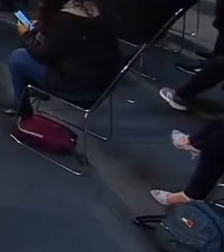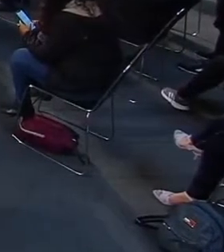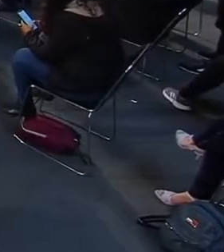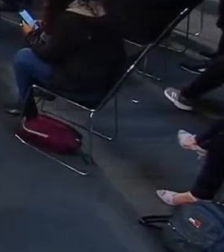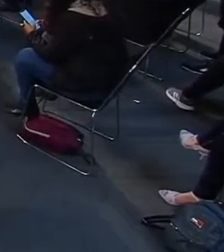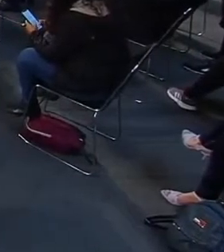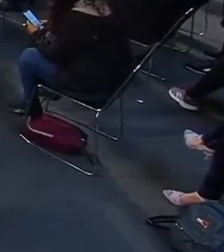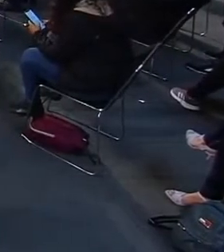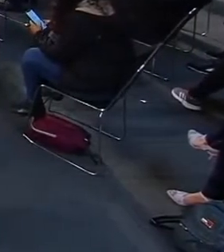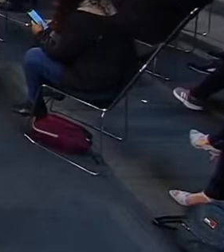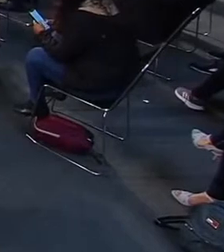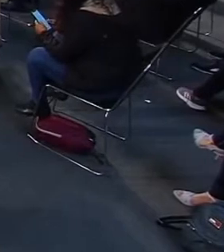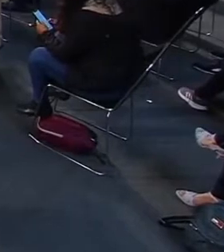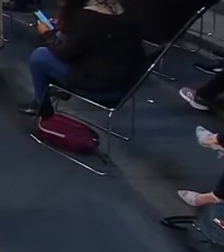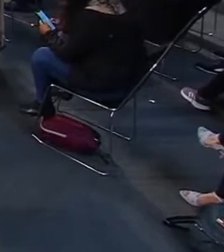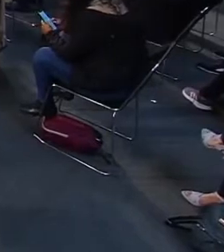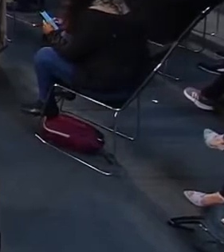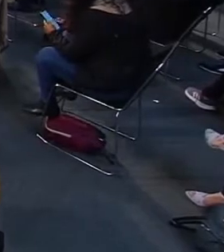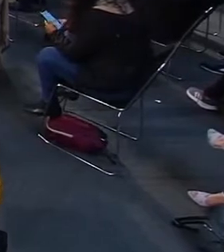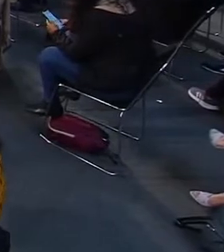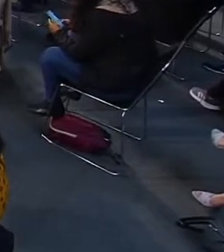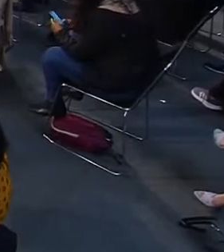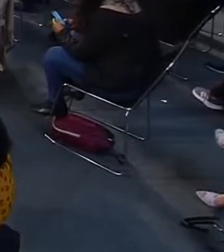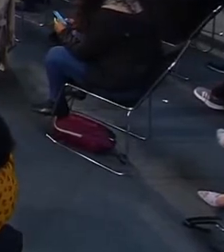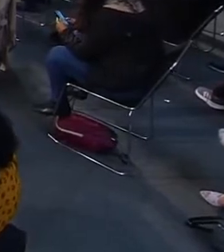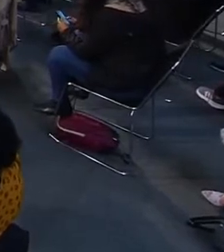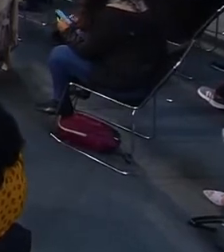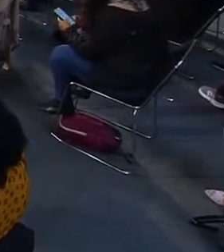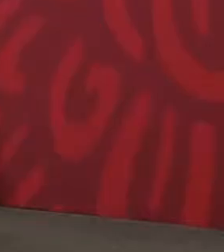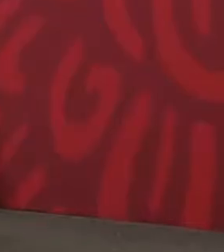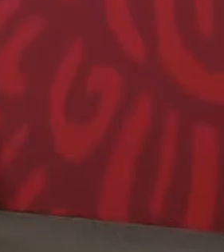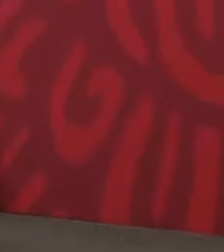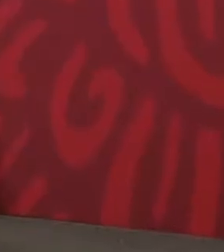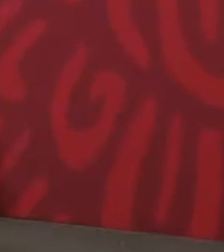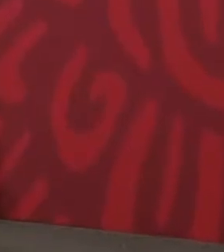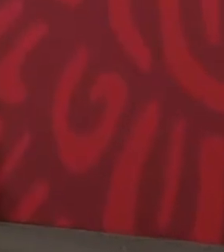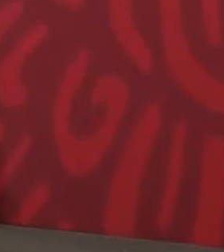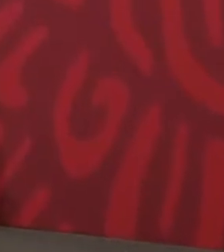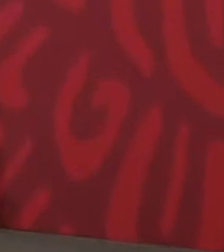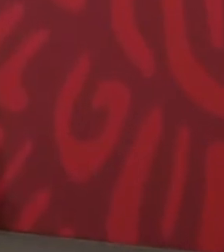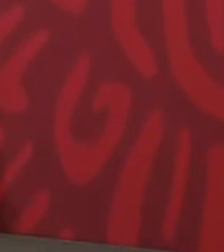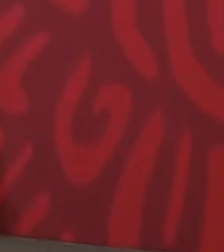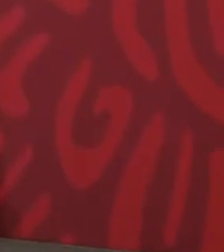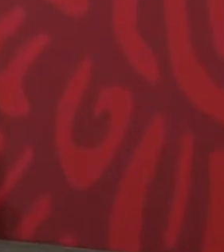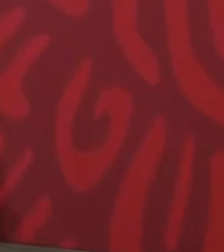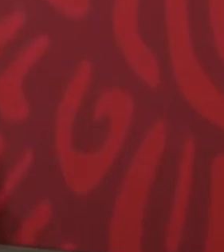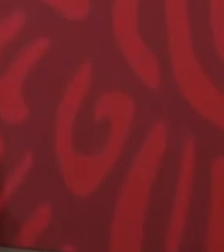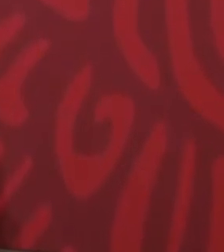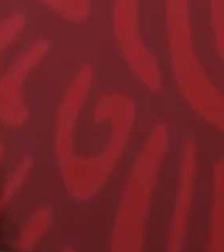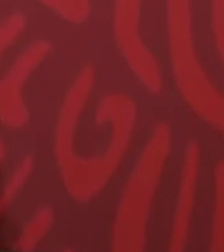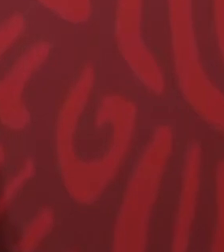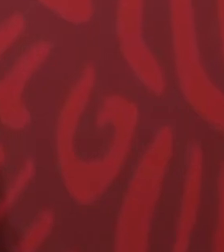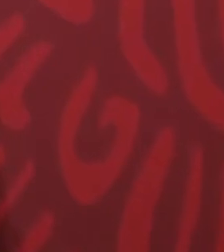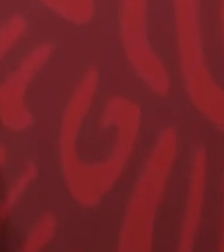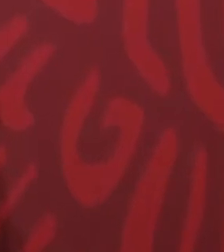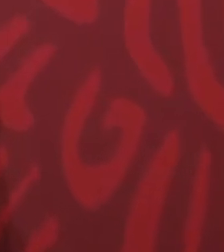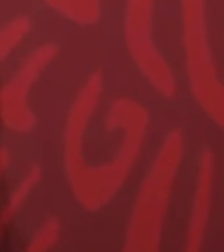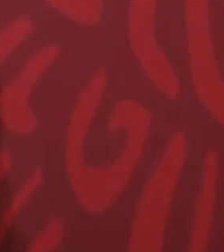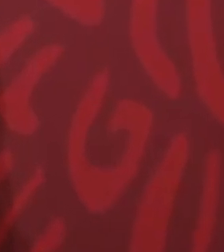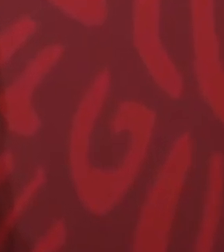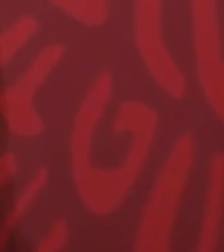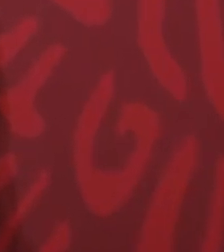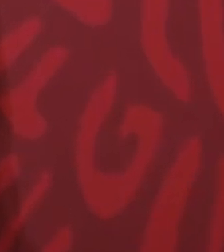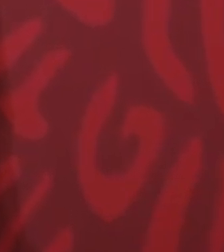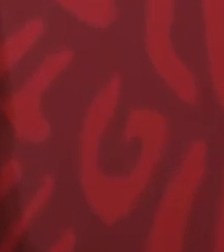No, no, no basta rezar, hacen falta muchas cosas para conseguir la